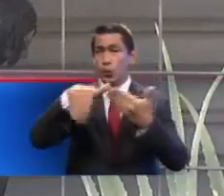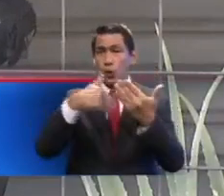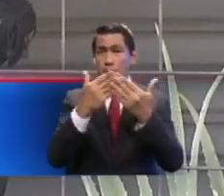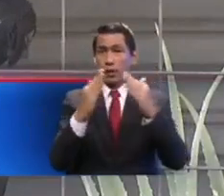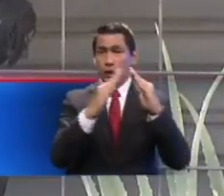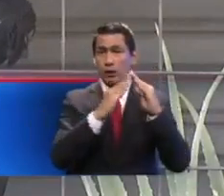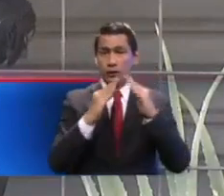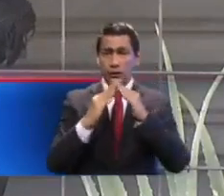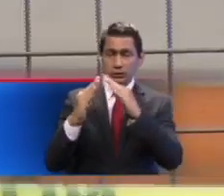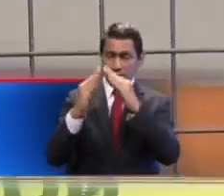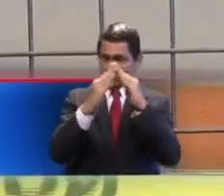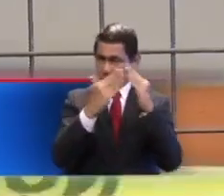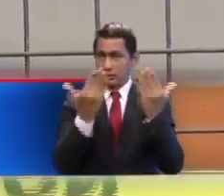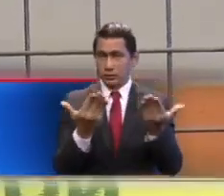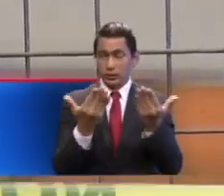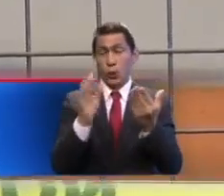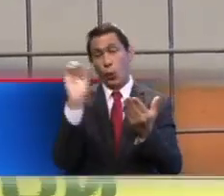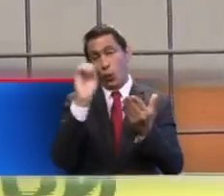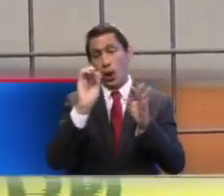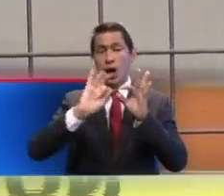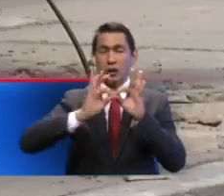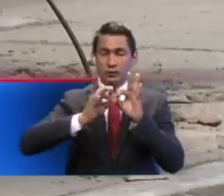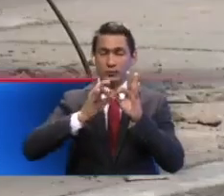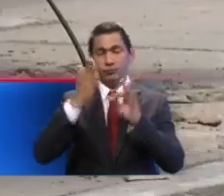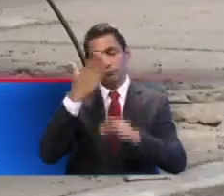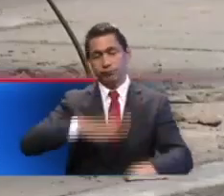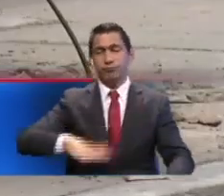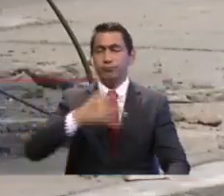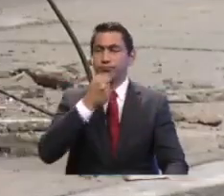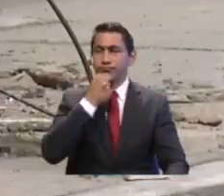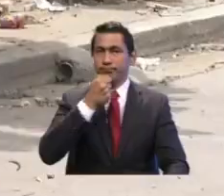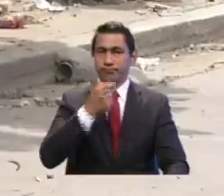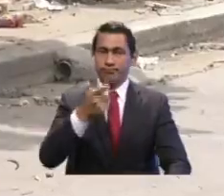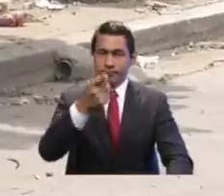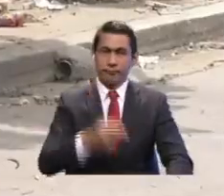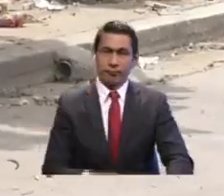procesos de reparación o demolición. Vanessa Filella, TC Televisión.